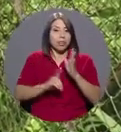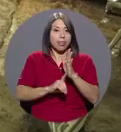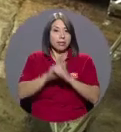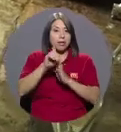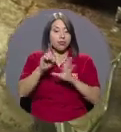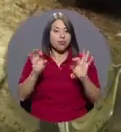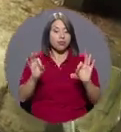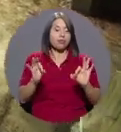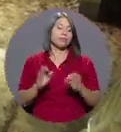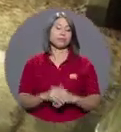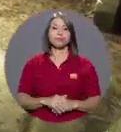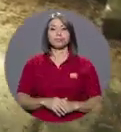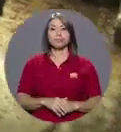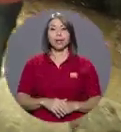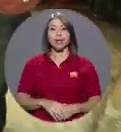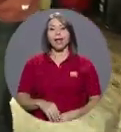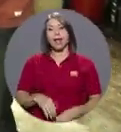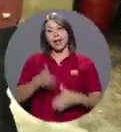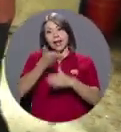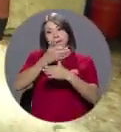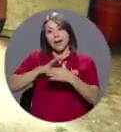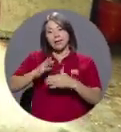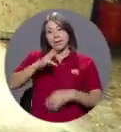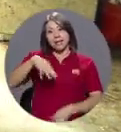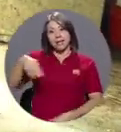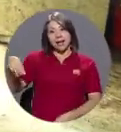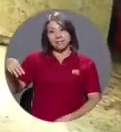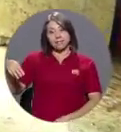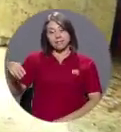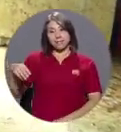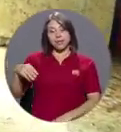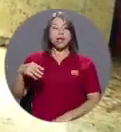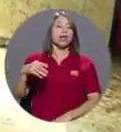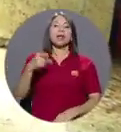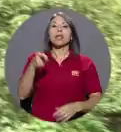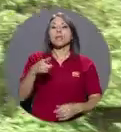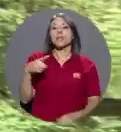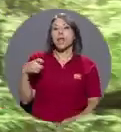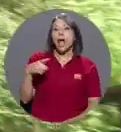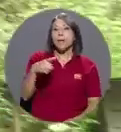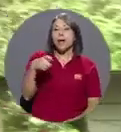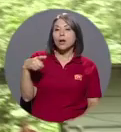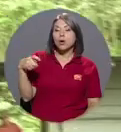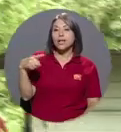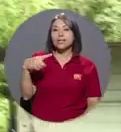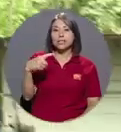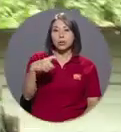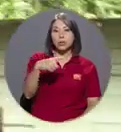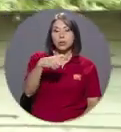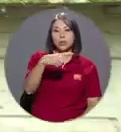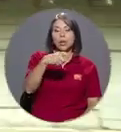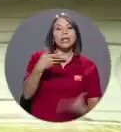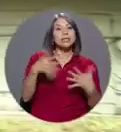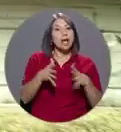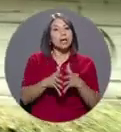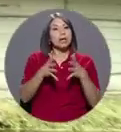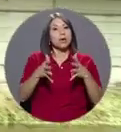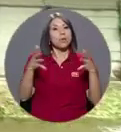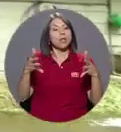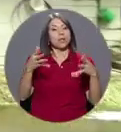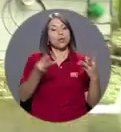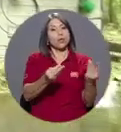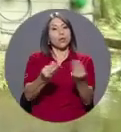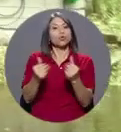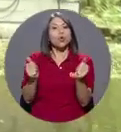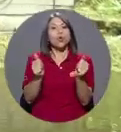grande. Entonces, en la parte marina, la parte de producción de camarones está incrementando mucho su producción,